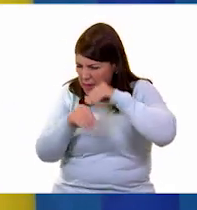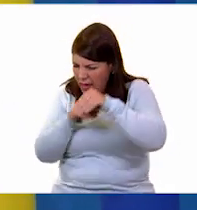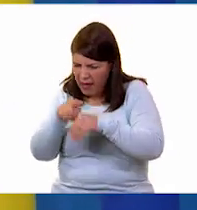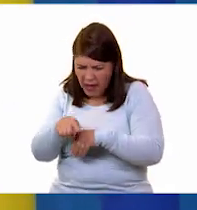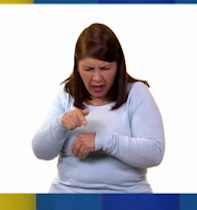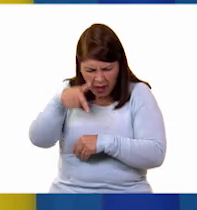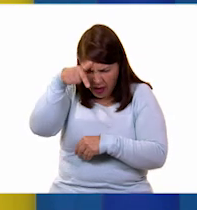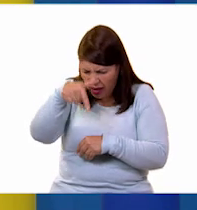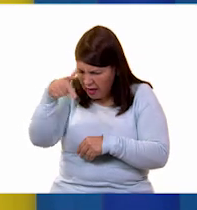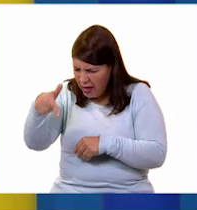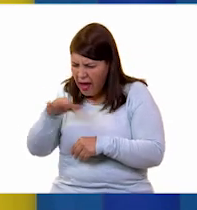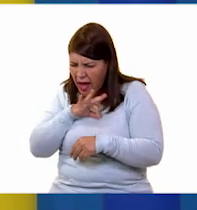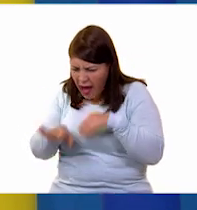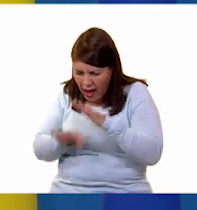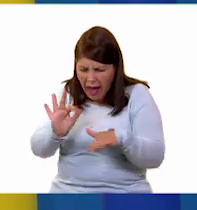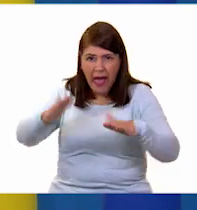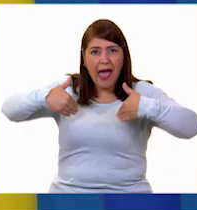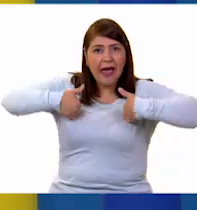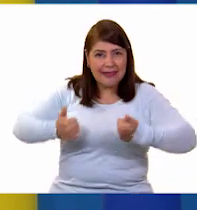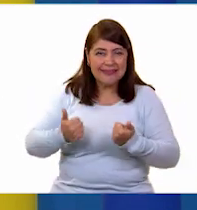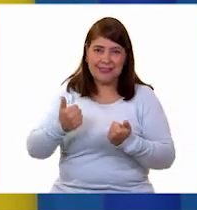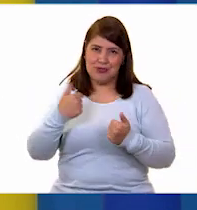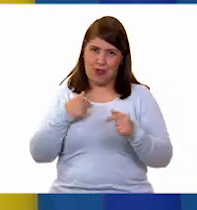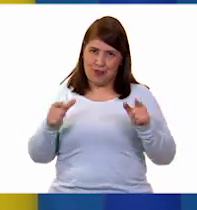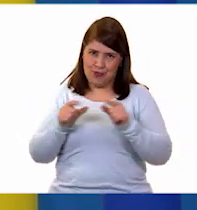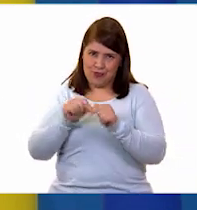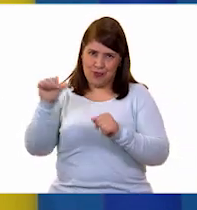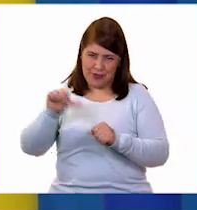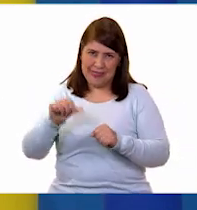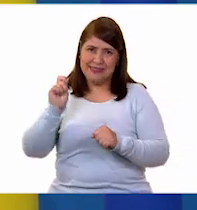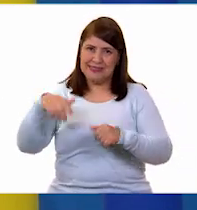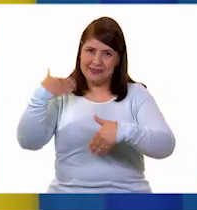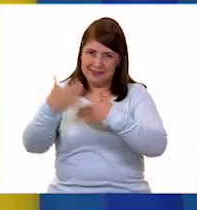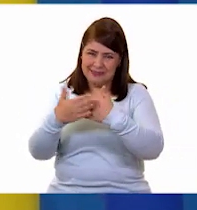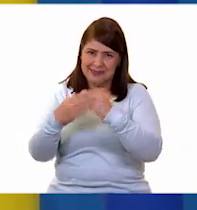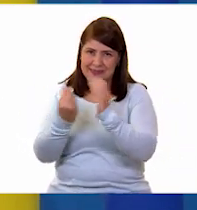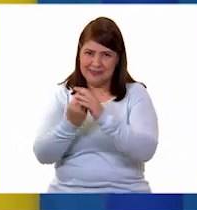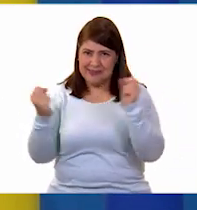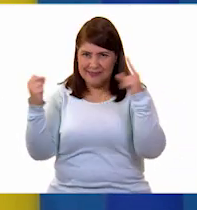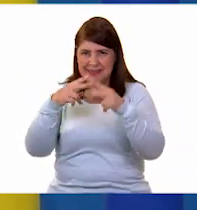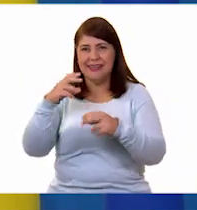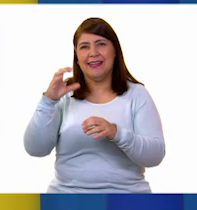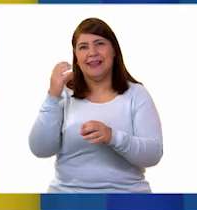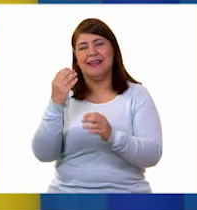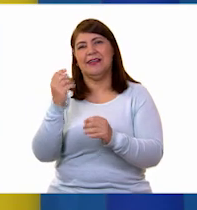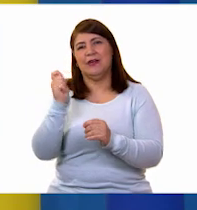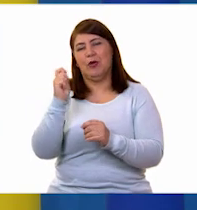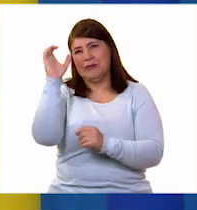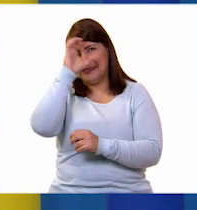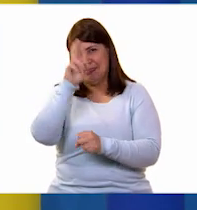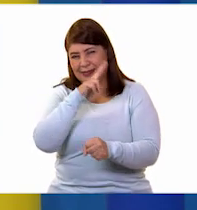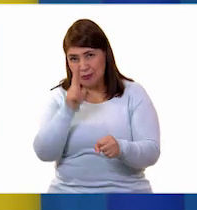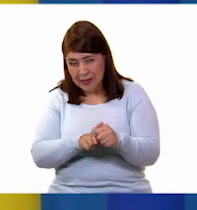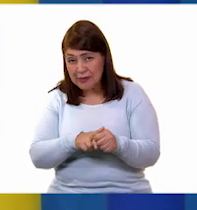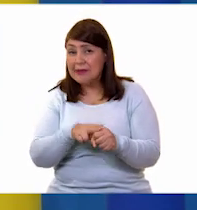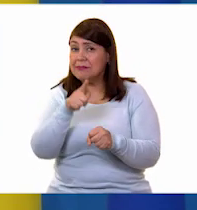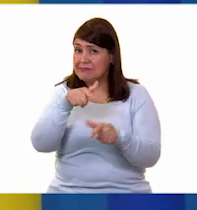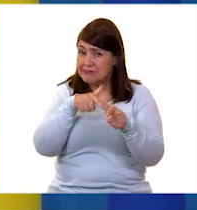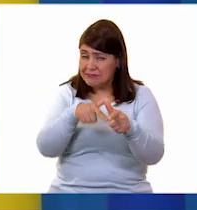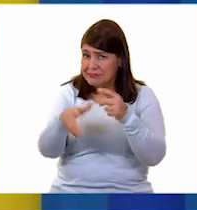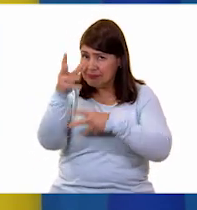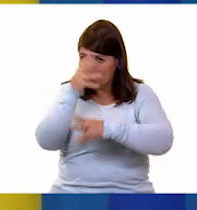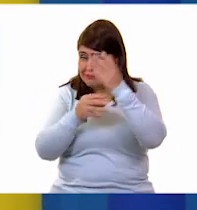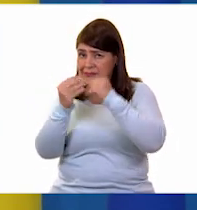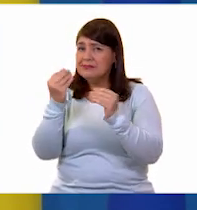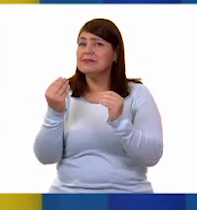entender. Por mi parte, ha sido todo. Nos vemos en la siguiente sesión de Ciencias Naturales. Y recuerden que para seguir aprendiendo en